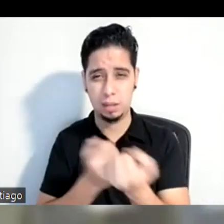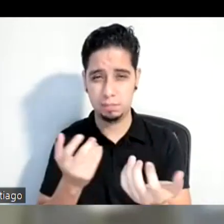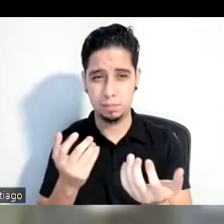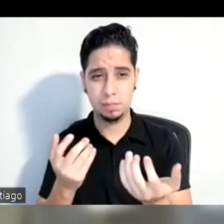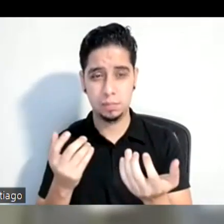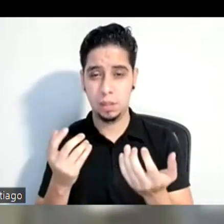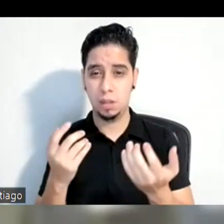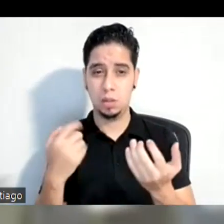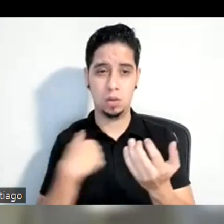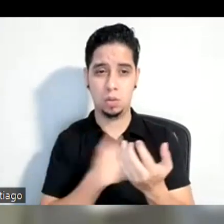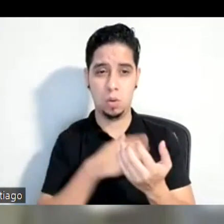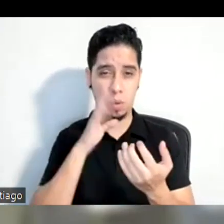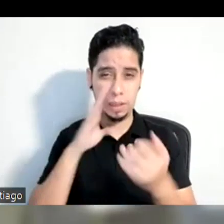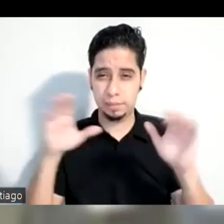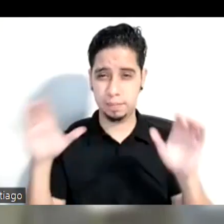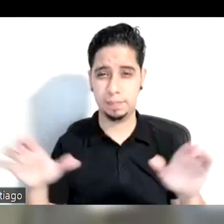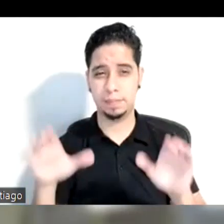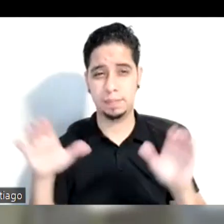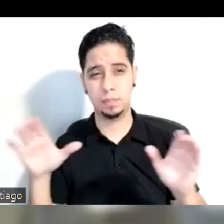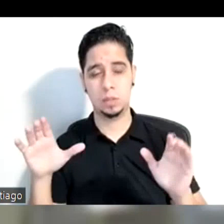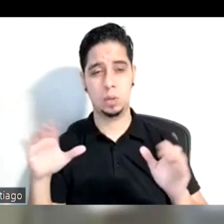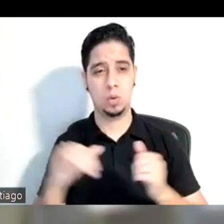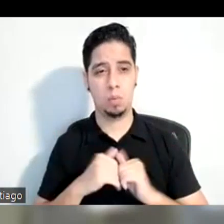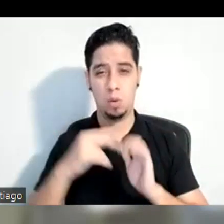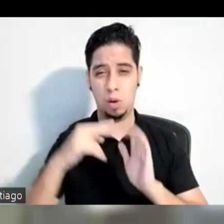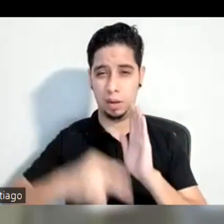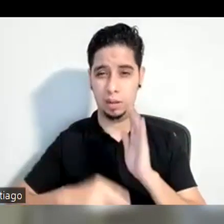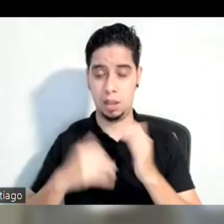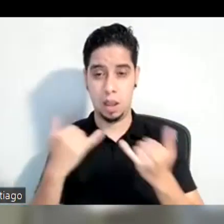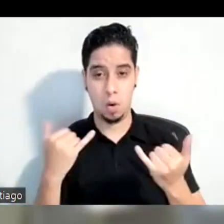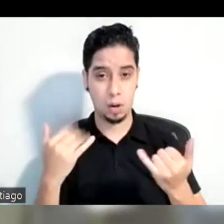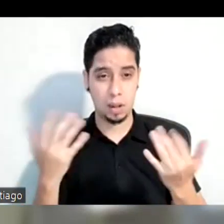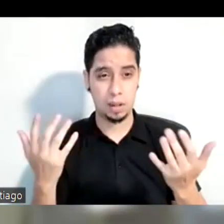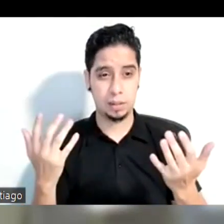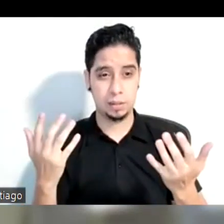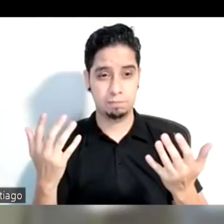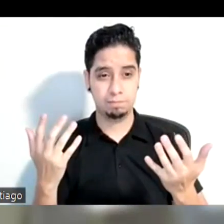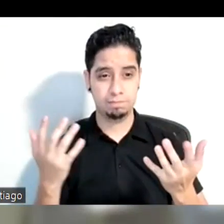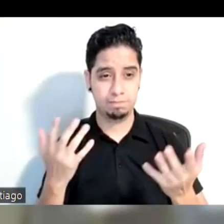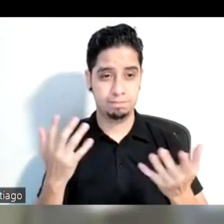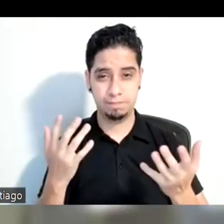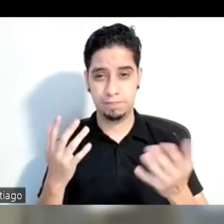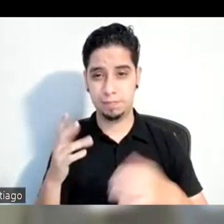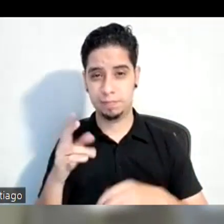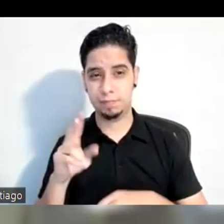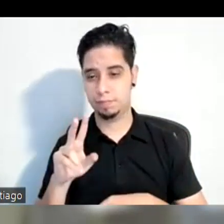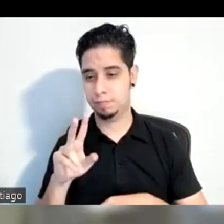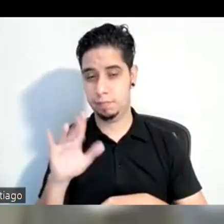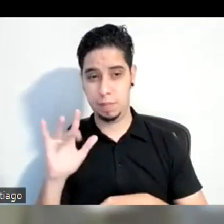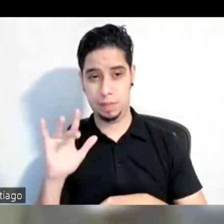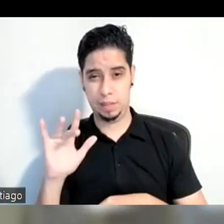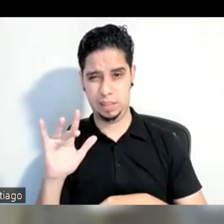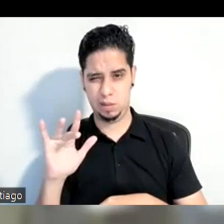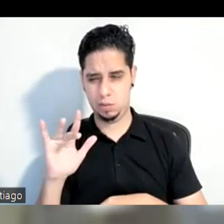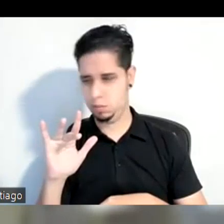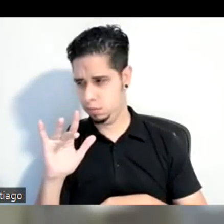hacerlo como leí ahora de ¿cómo es? Del 25 de diciembre, 24, 25